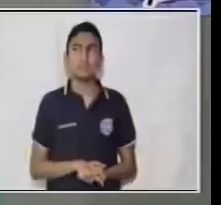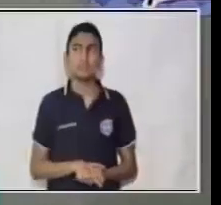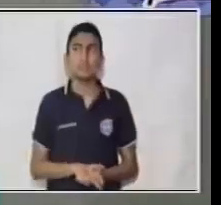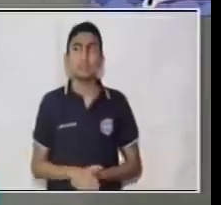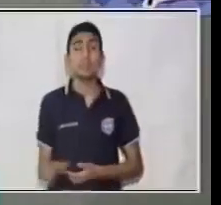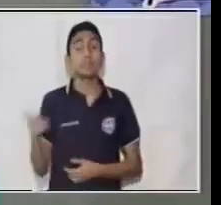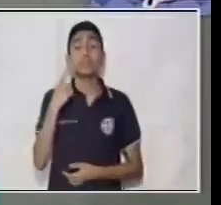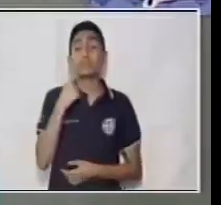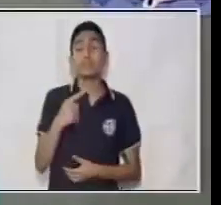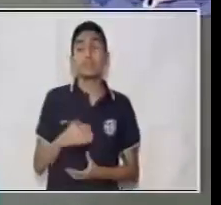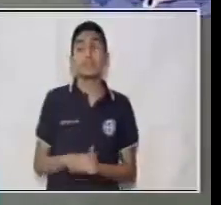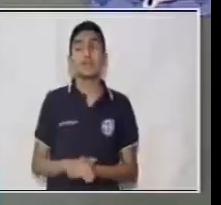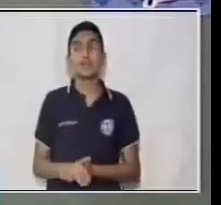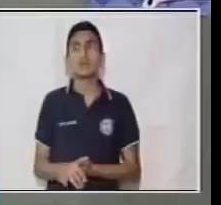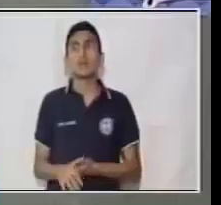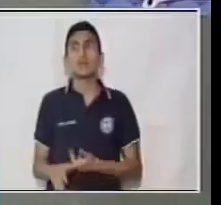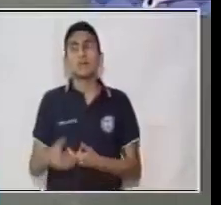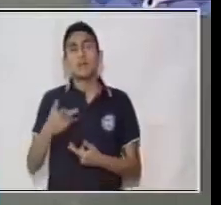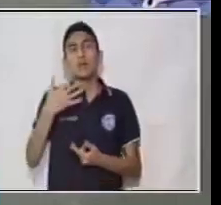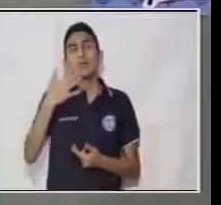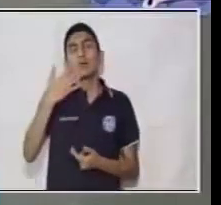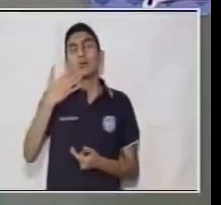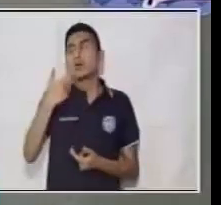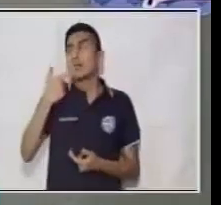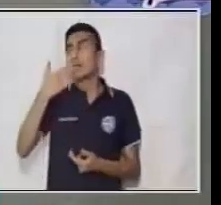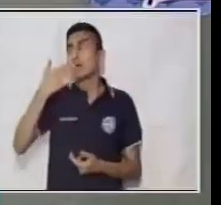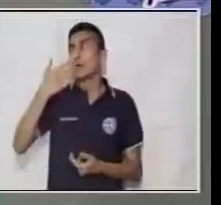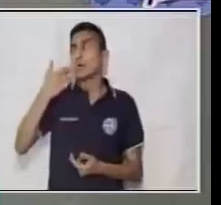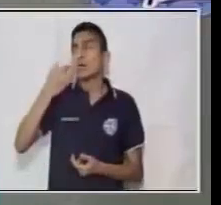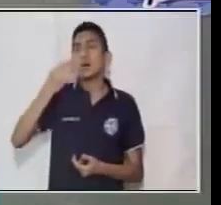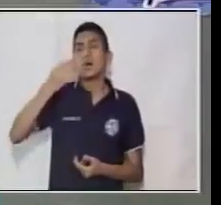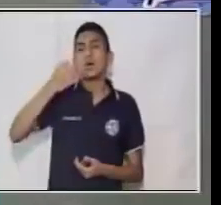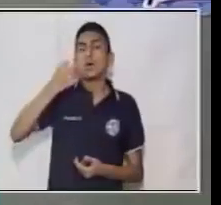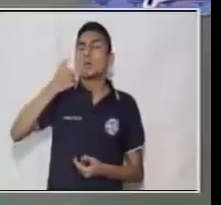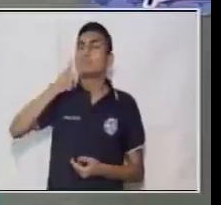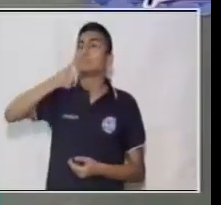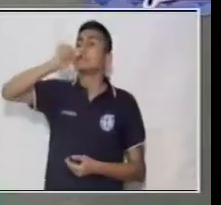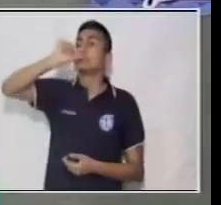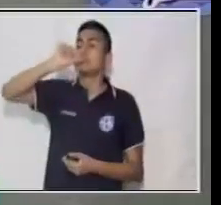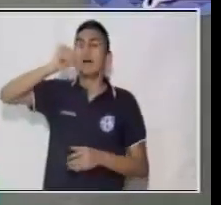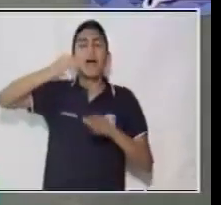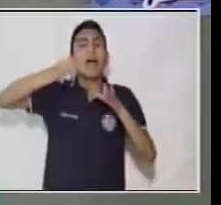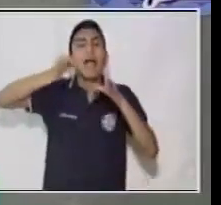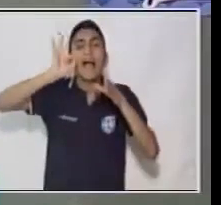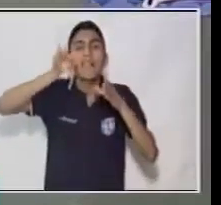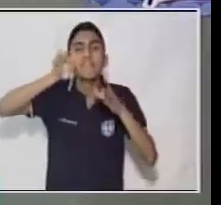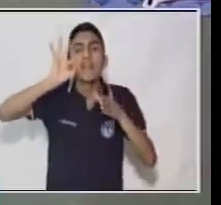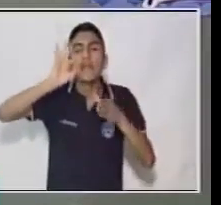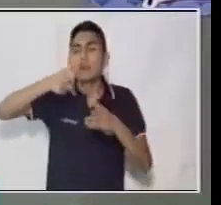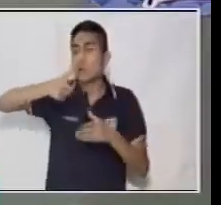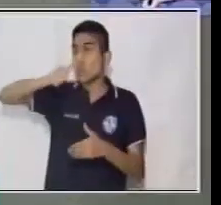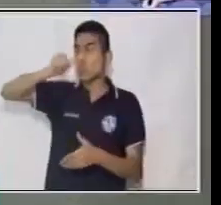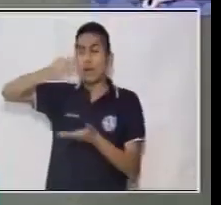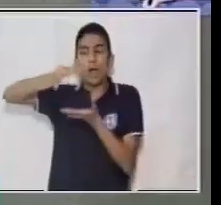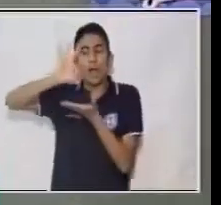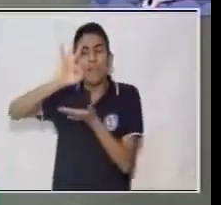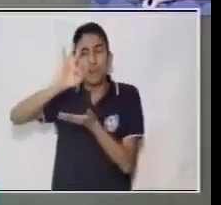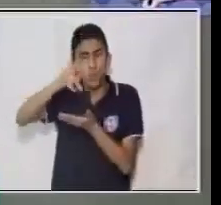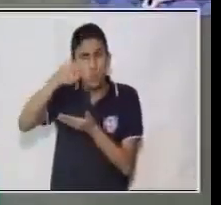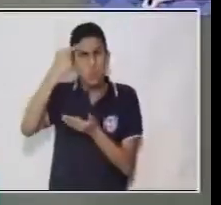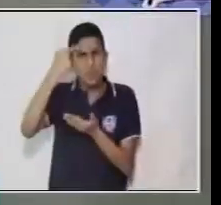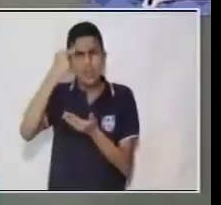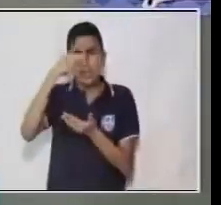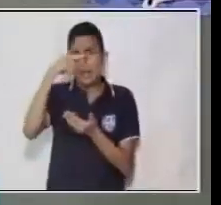Aquí dice, tomarme una taza de café. La taza